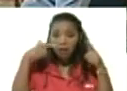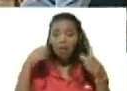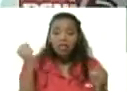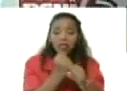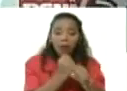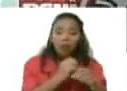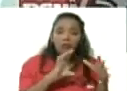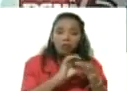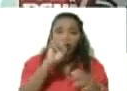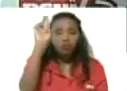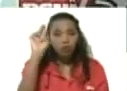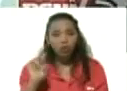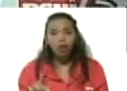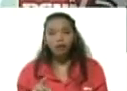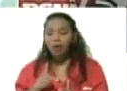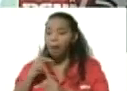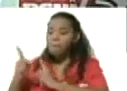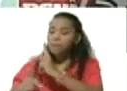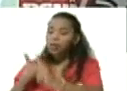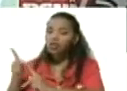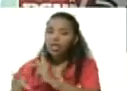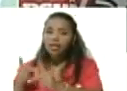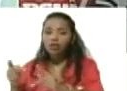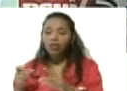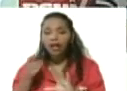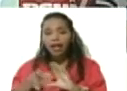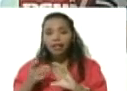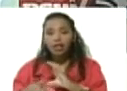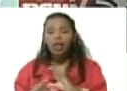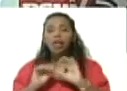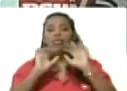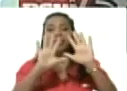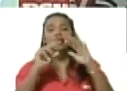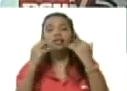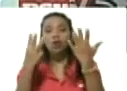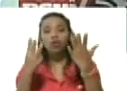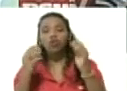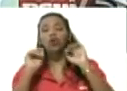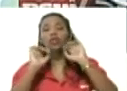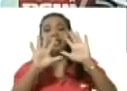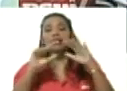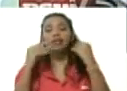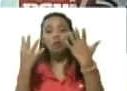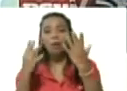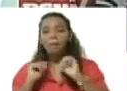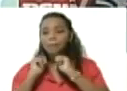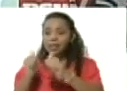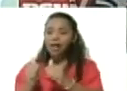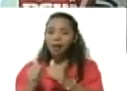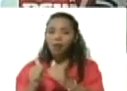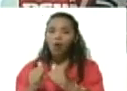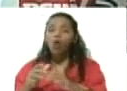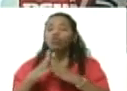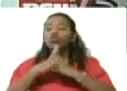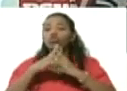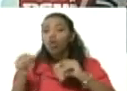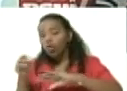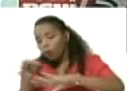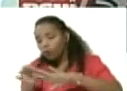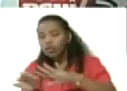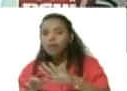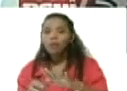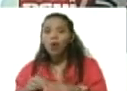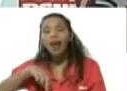días. Proceso de carnetización, 18 y 19 arrancamos. Todos los municipios, seguramente, la vez pasada lo hicimos en las plazas